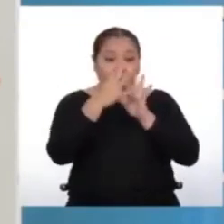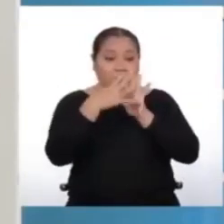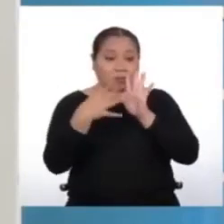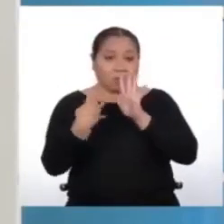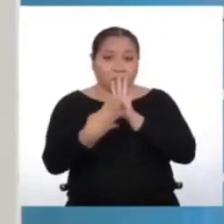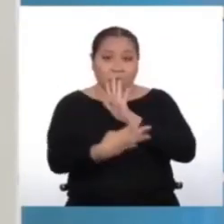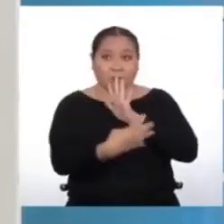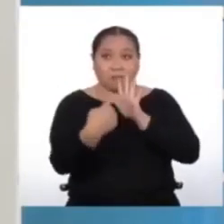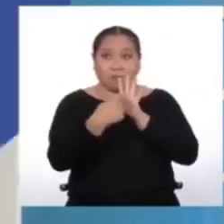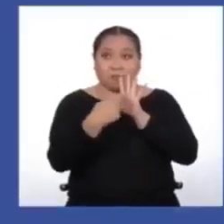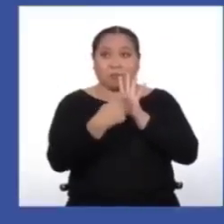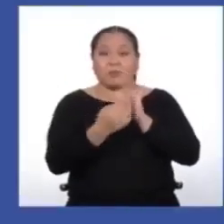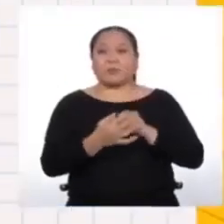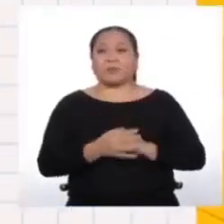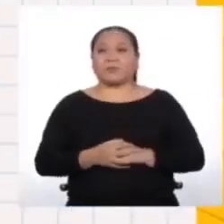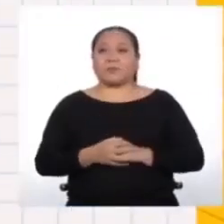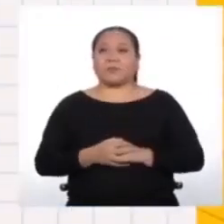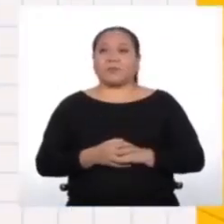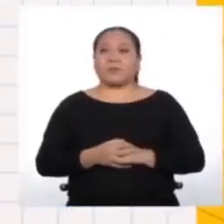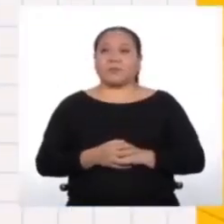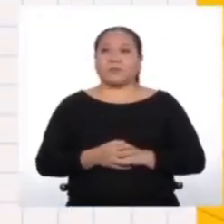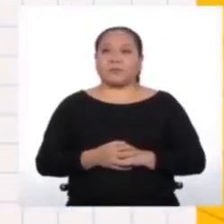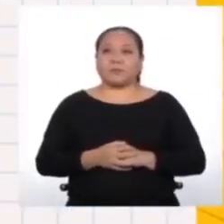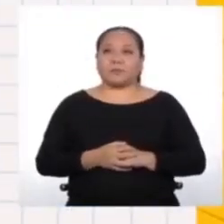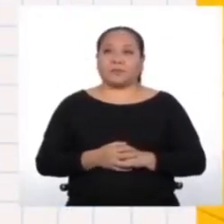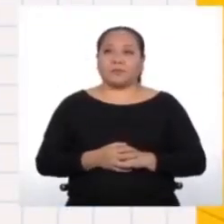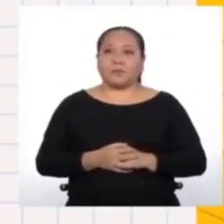de progresión geométrica.